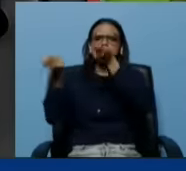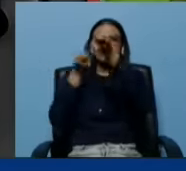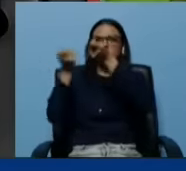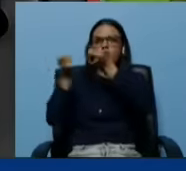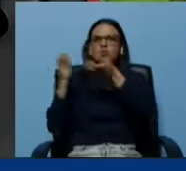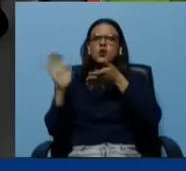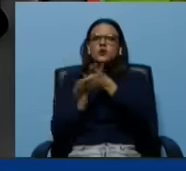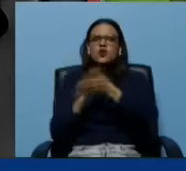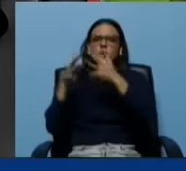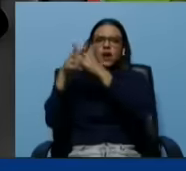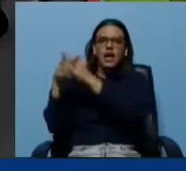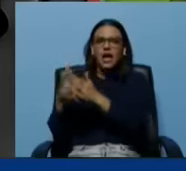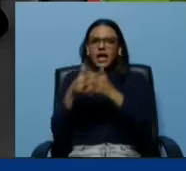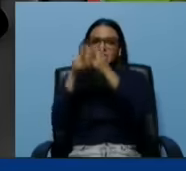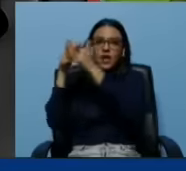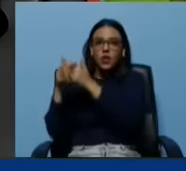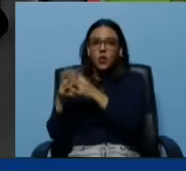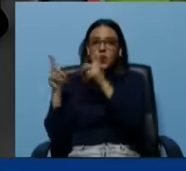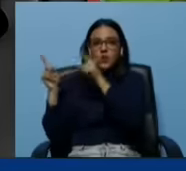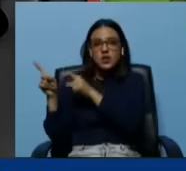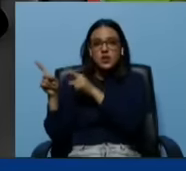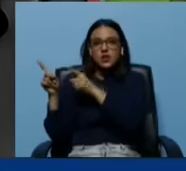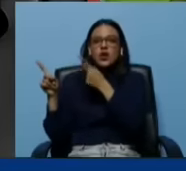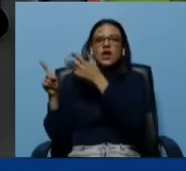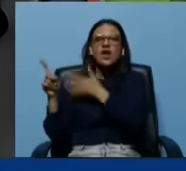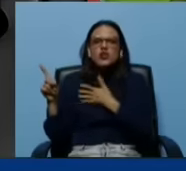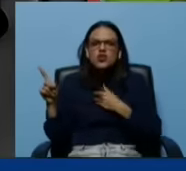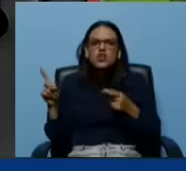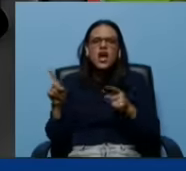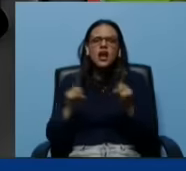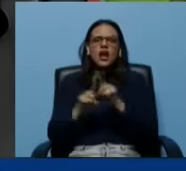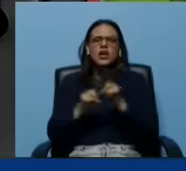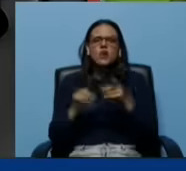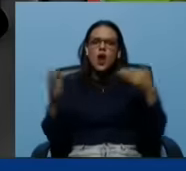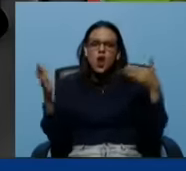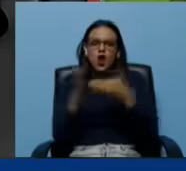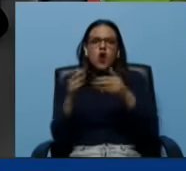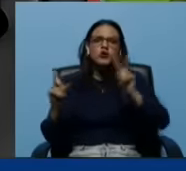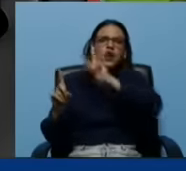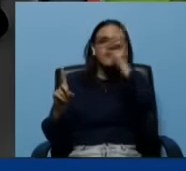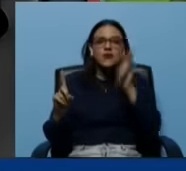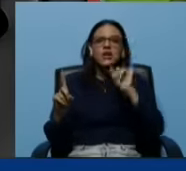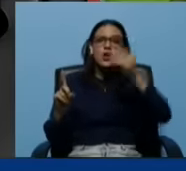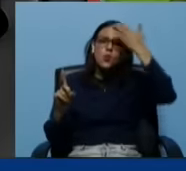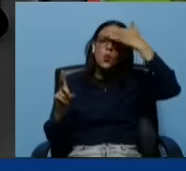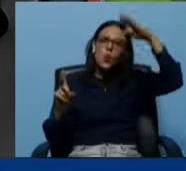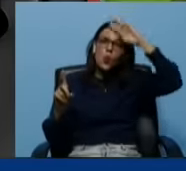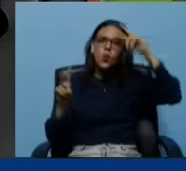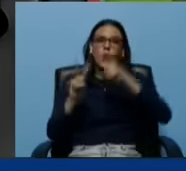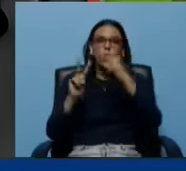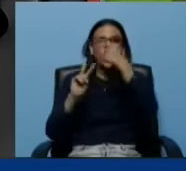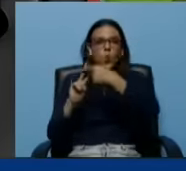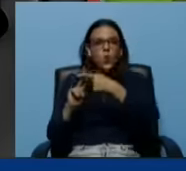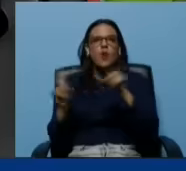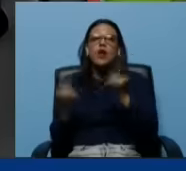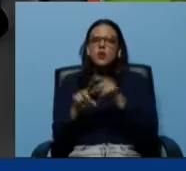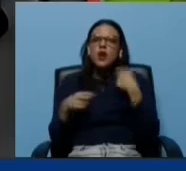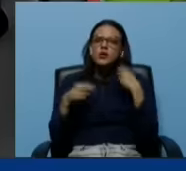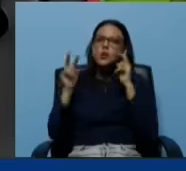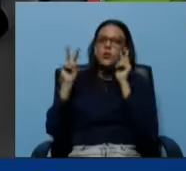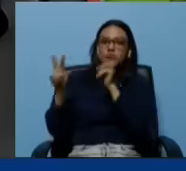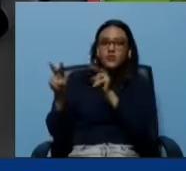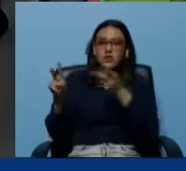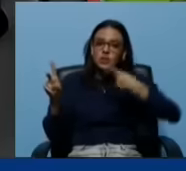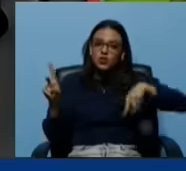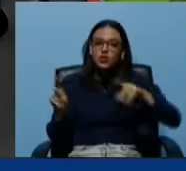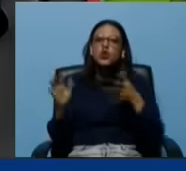estadounidense, que están en contra de los cubanos y los venezolanos, como lo hemos visto con el